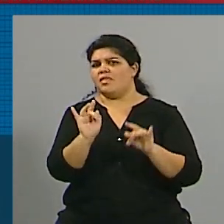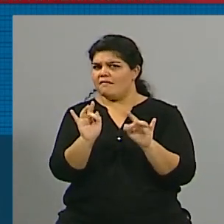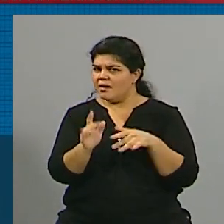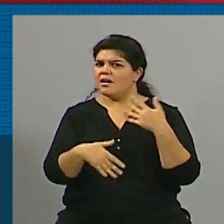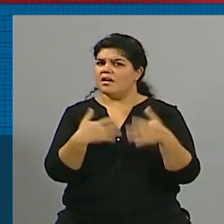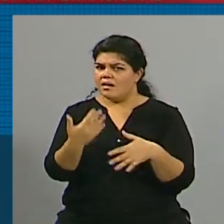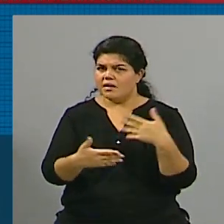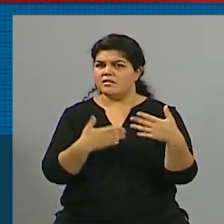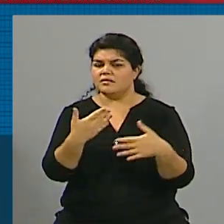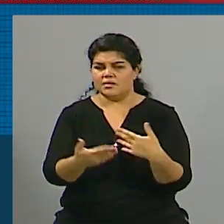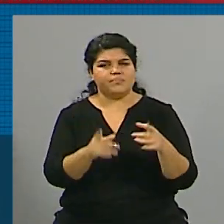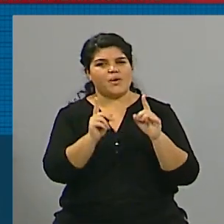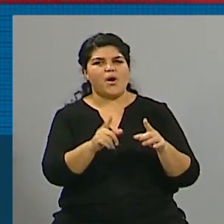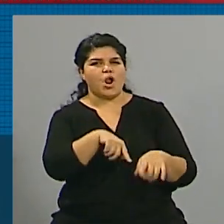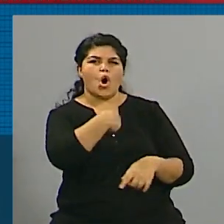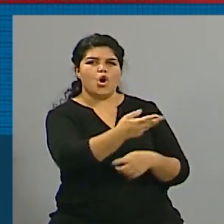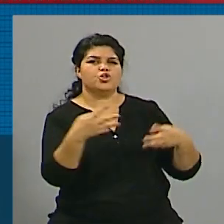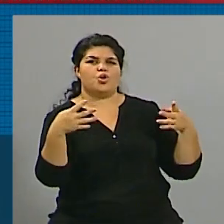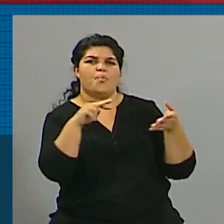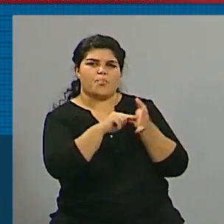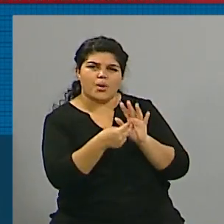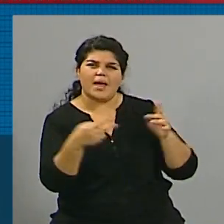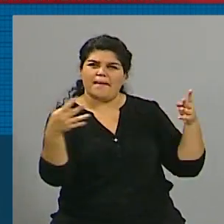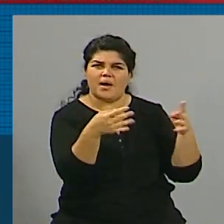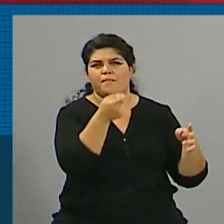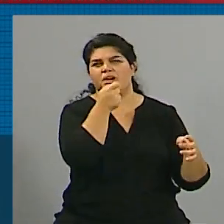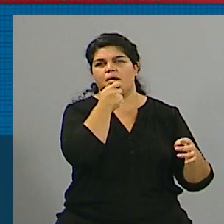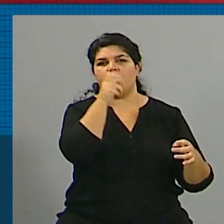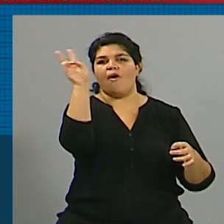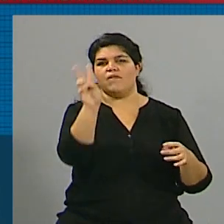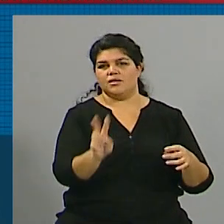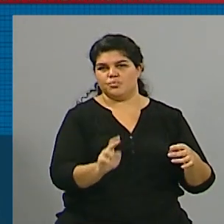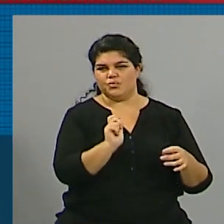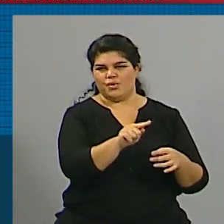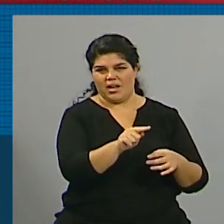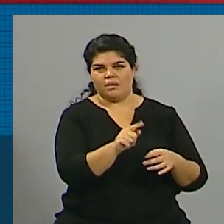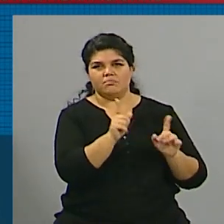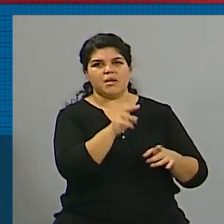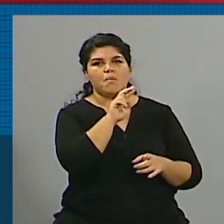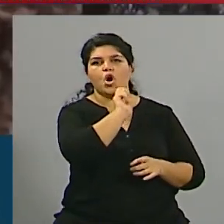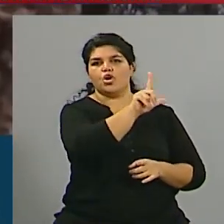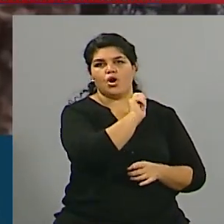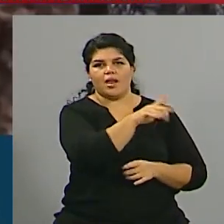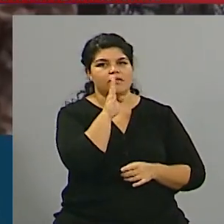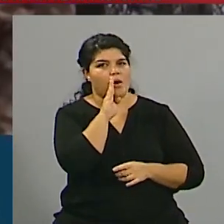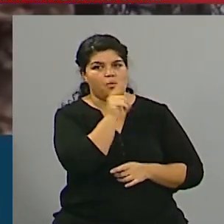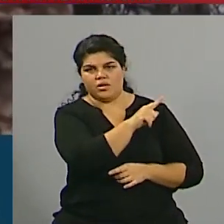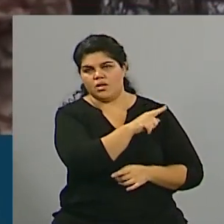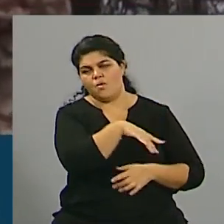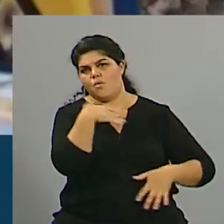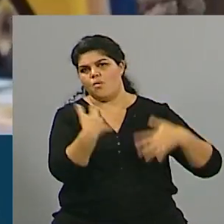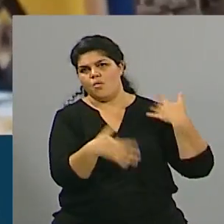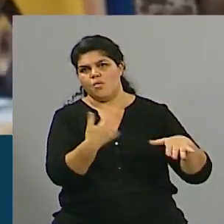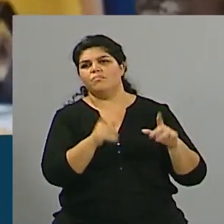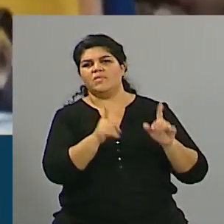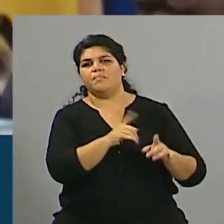concretas en otros conflictos también, como lo que es la situación de Venezuela, en relación al rol propio de Estados Unidos. Y lo pudimos ver cuando se avanzó en Barbados,